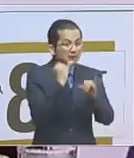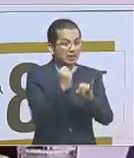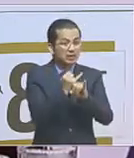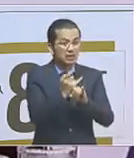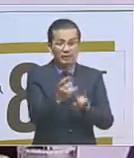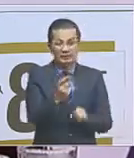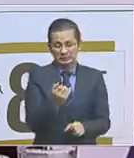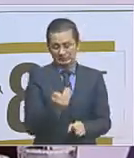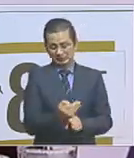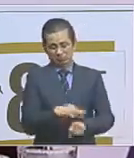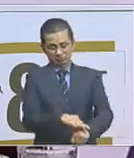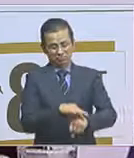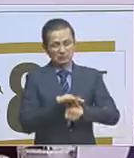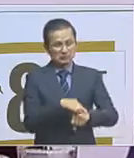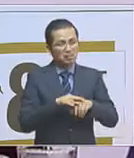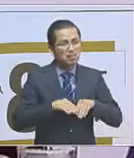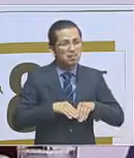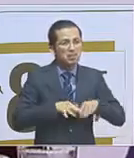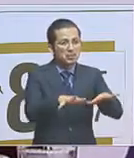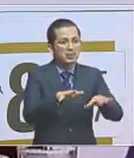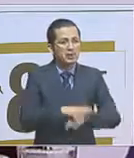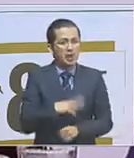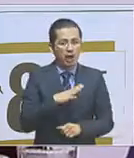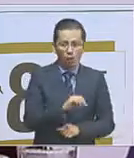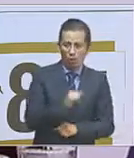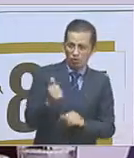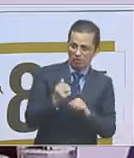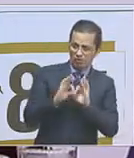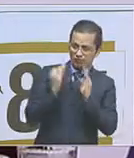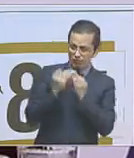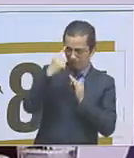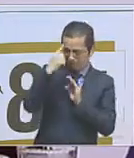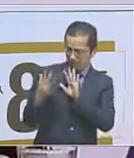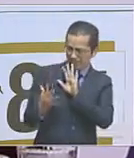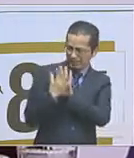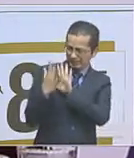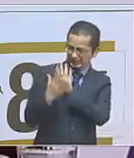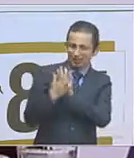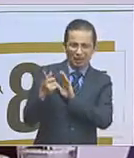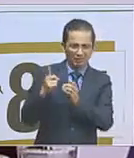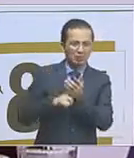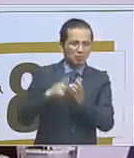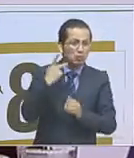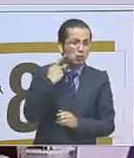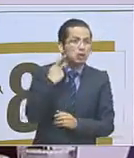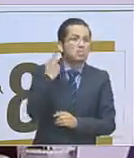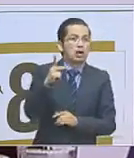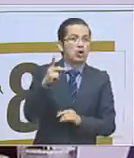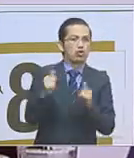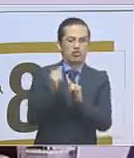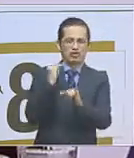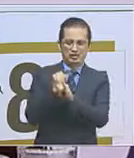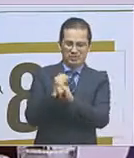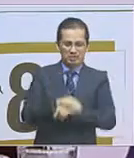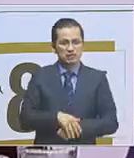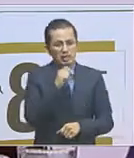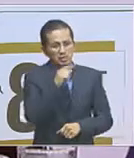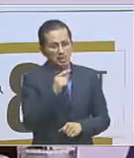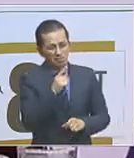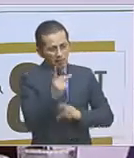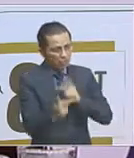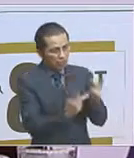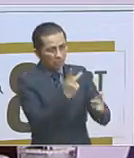nuevos dispositivos de partes de participación política digital también de encuestas en líneas y de